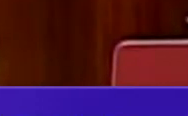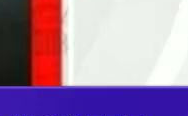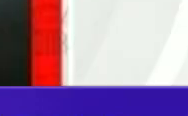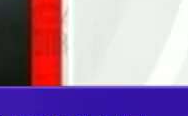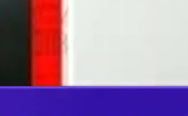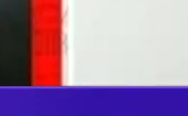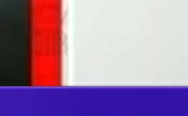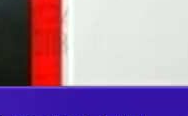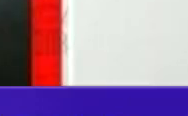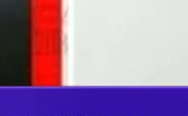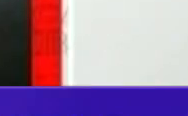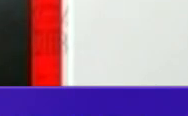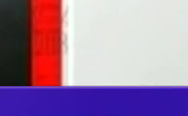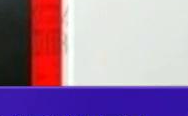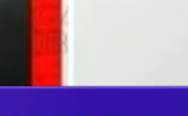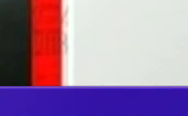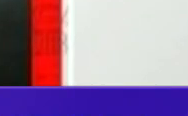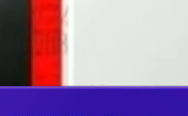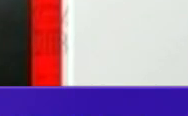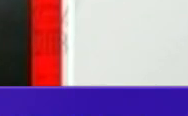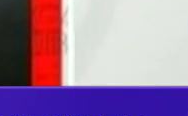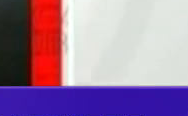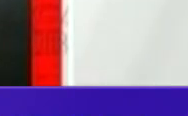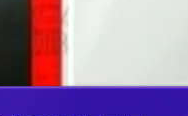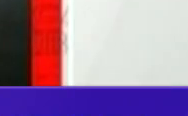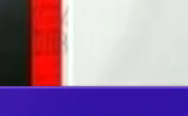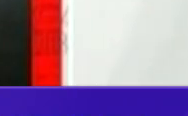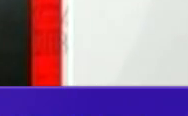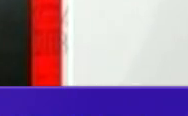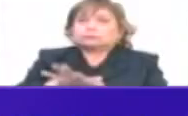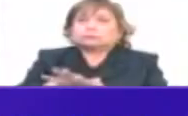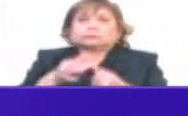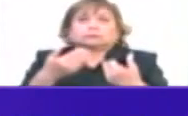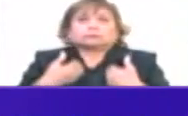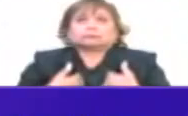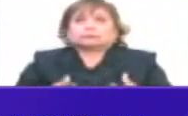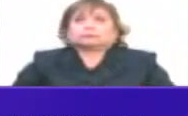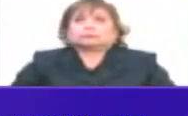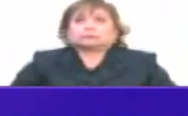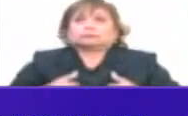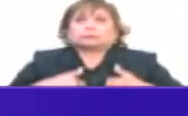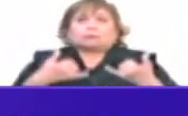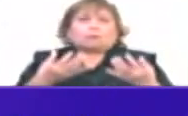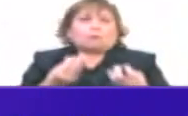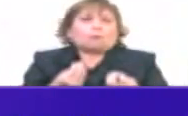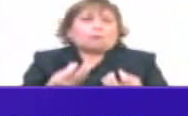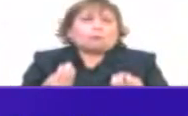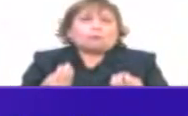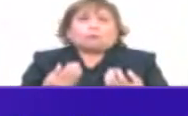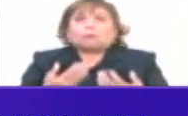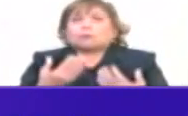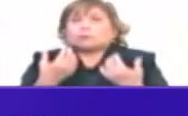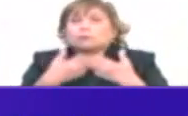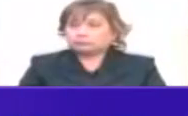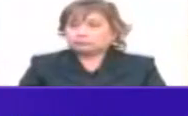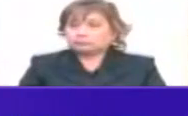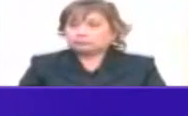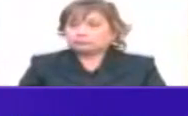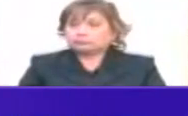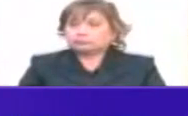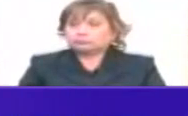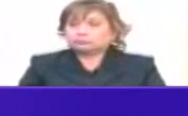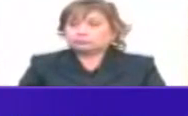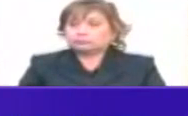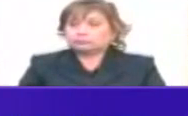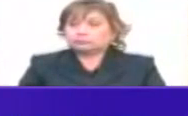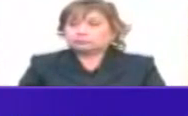listo un dictamen para que sea elevado al Pleno del Congreso. En este texto final también se incluiría una disposición para que la denegatoria de la